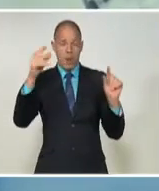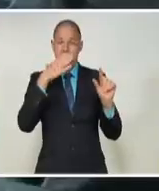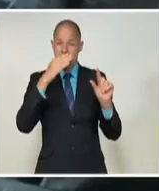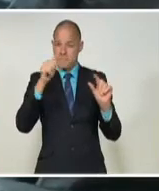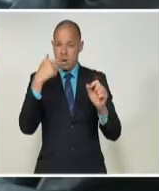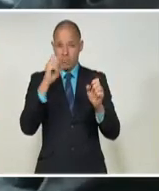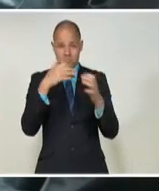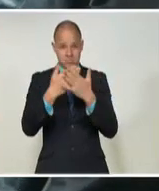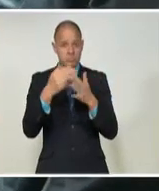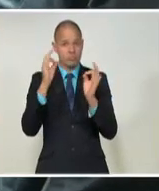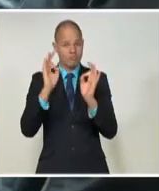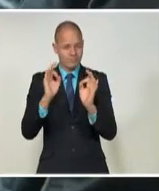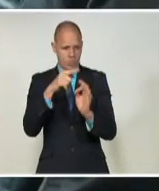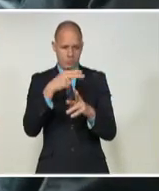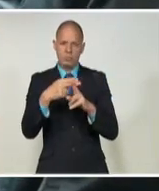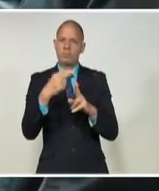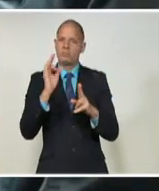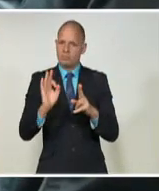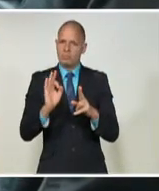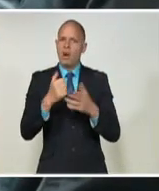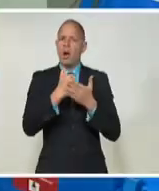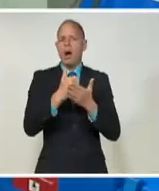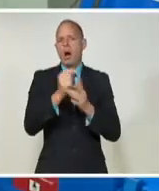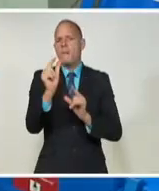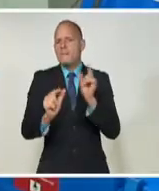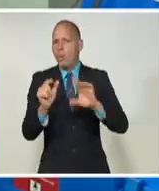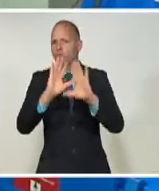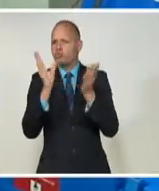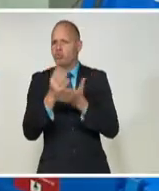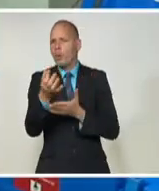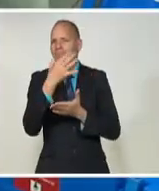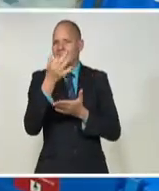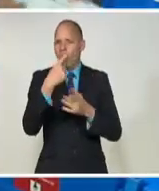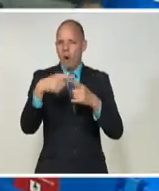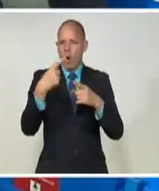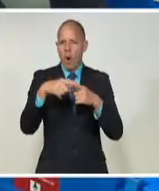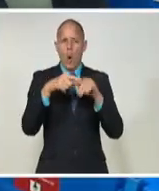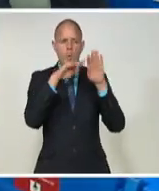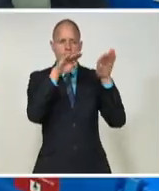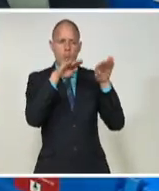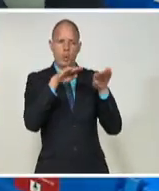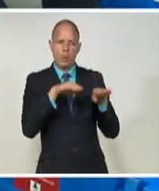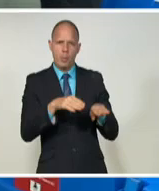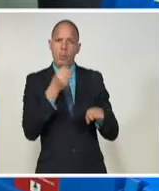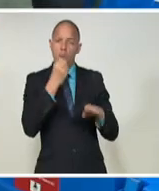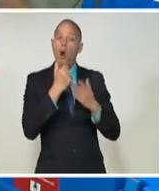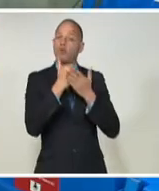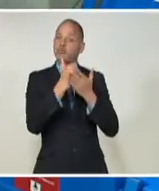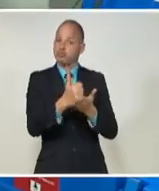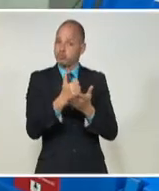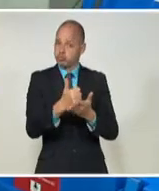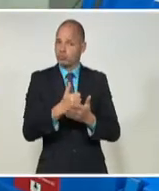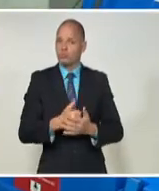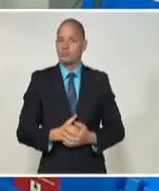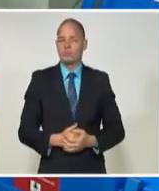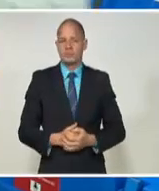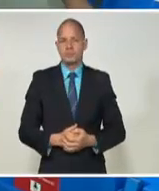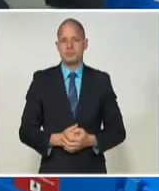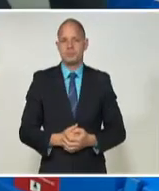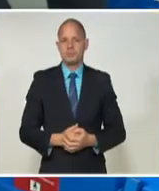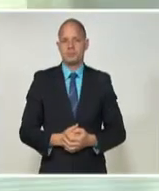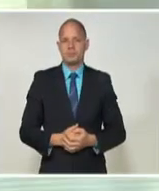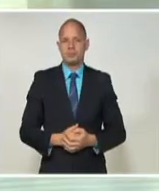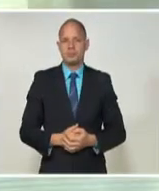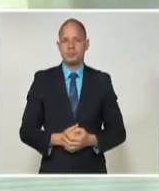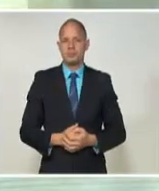para garantizar la eficacia en los procesos de conservación y distribución del inmunógeno cubano contra el SARS-CoV-2. Nosotros tenemos